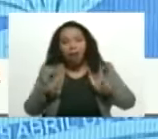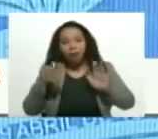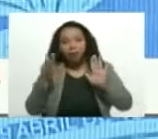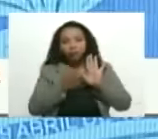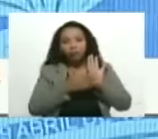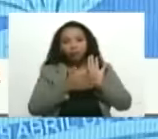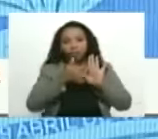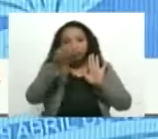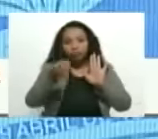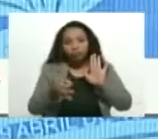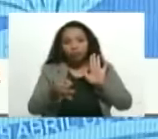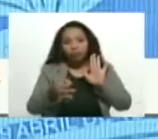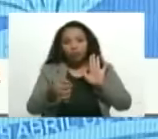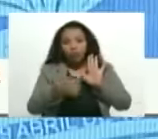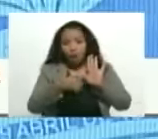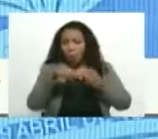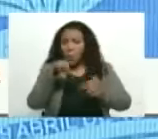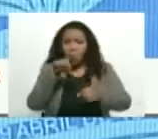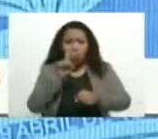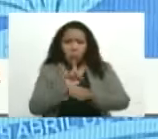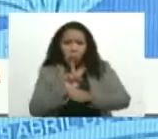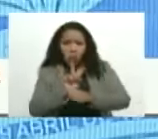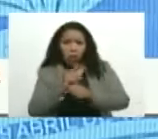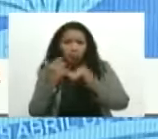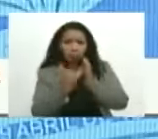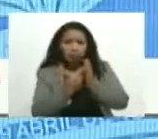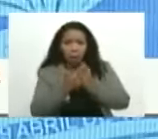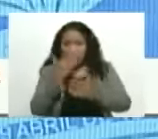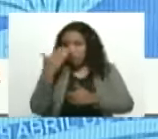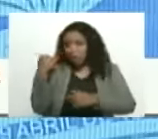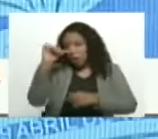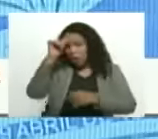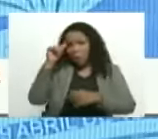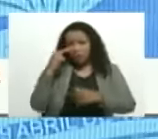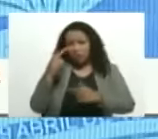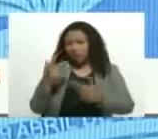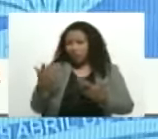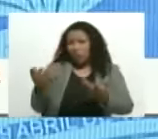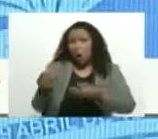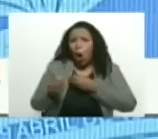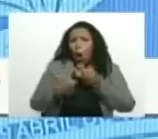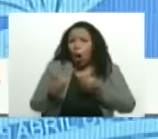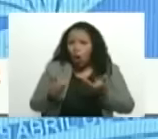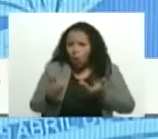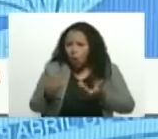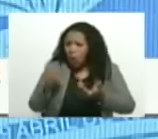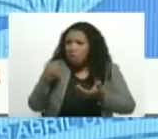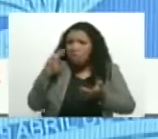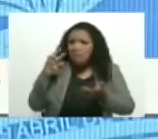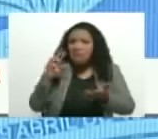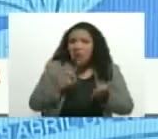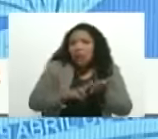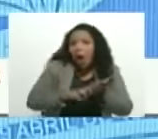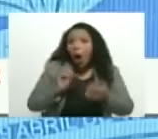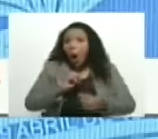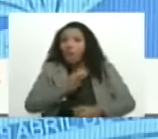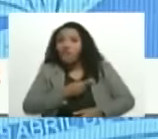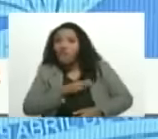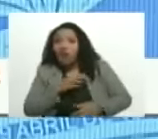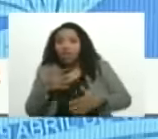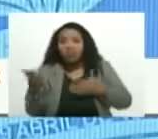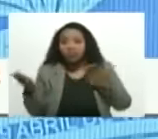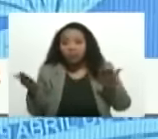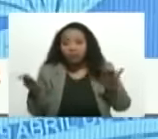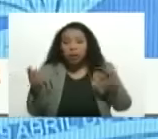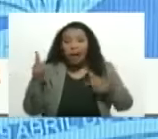verificables. Esto no solamente no es verificable lo que pasó el domingo, no hay manera de verificarlo, sino que no fue ni siquiera